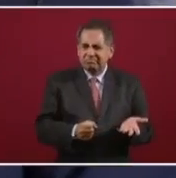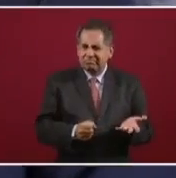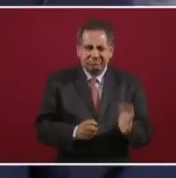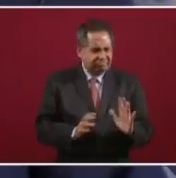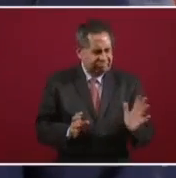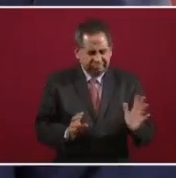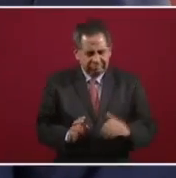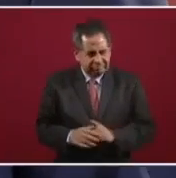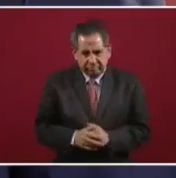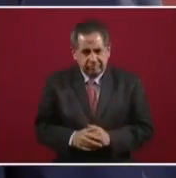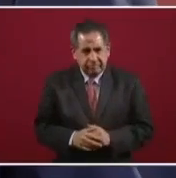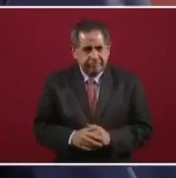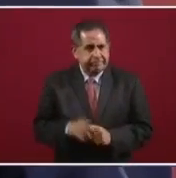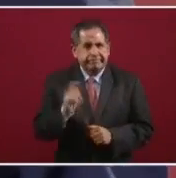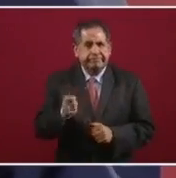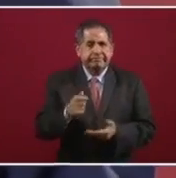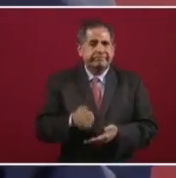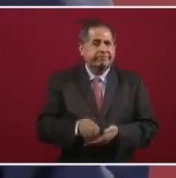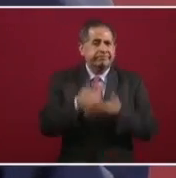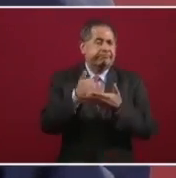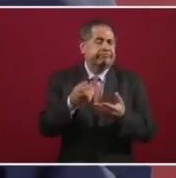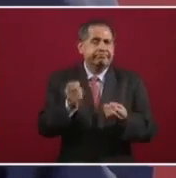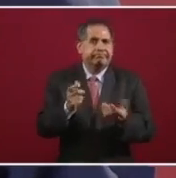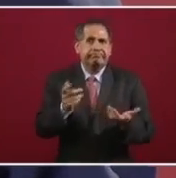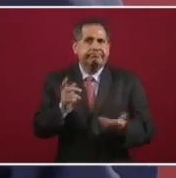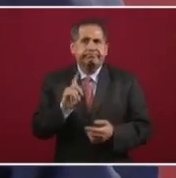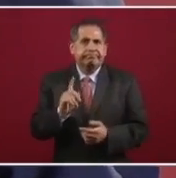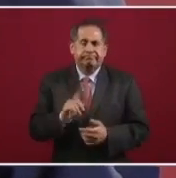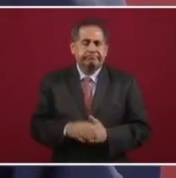Entonces, ayuda mucho